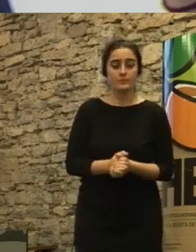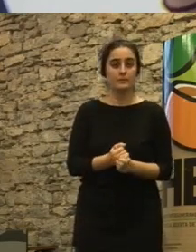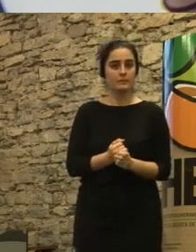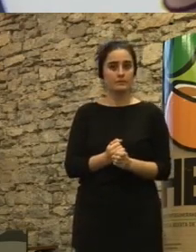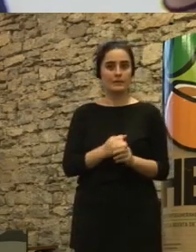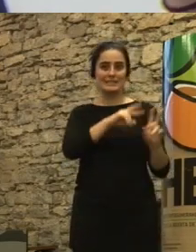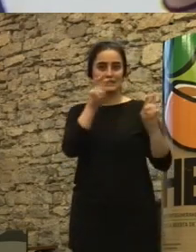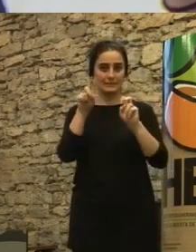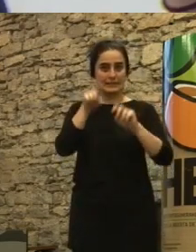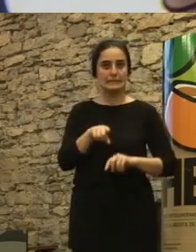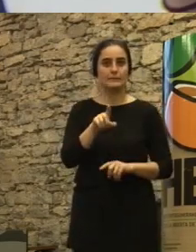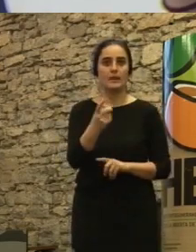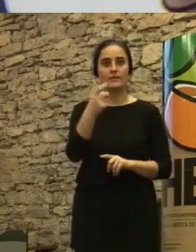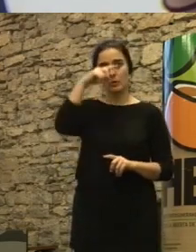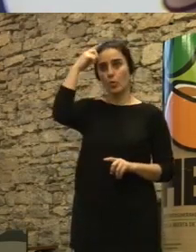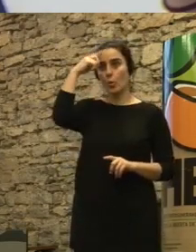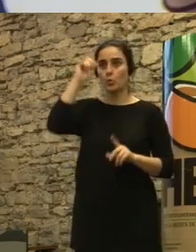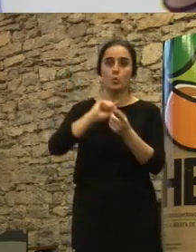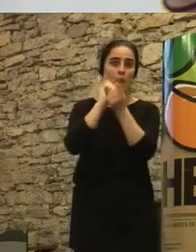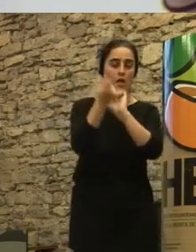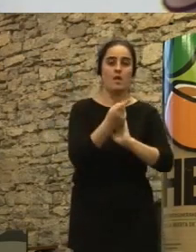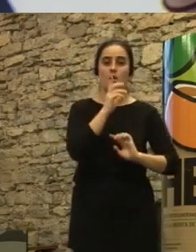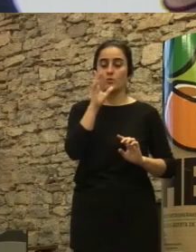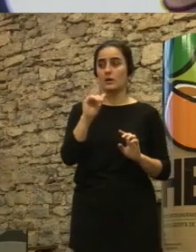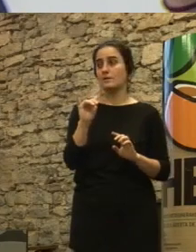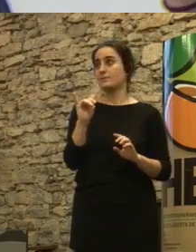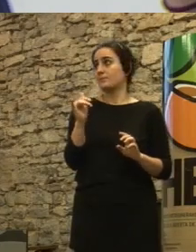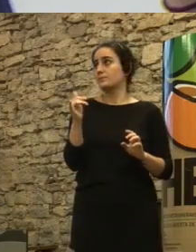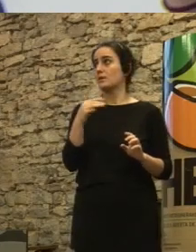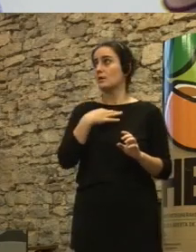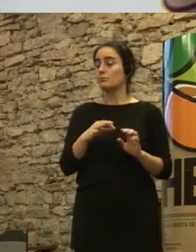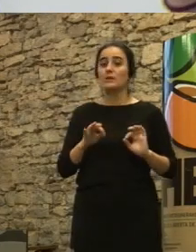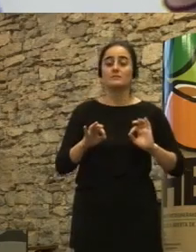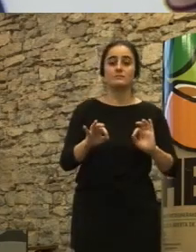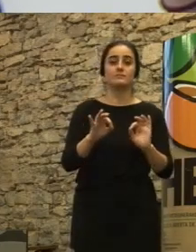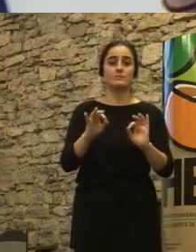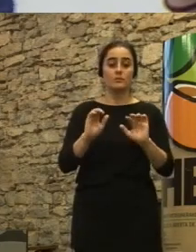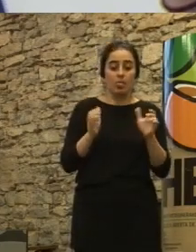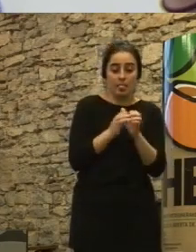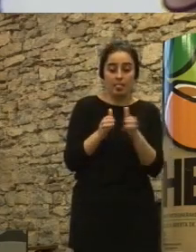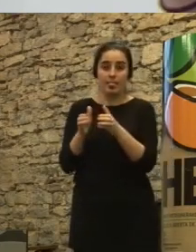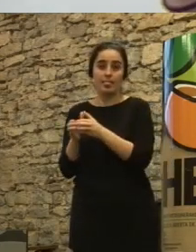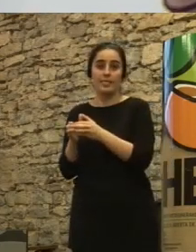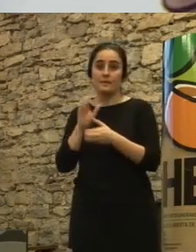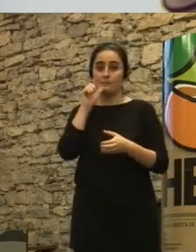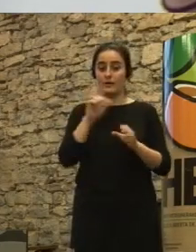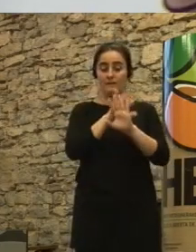También hace falta ese cambio de cultura que hay en todas las, quizás especialmente también en las corporaciones más pequeñas, porque todo